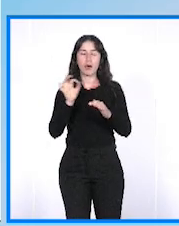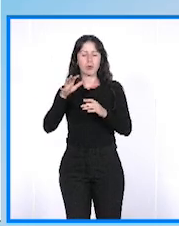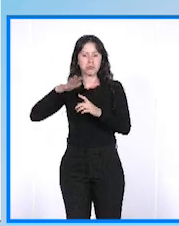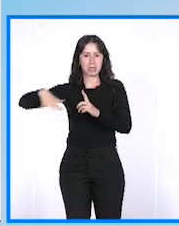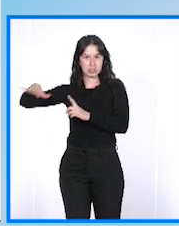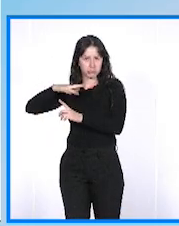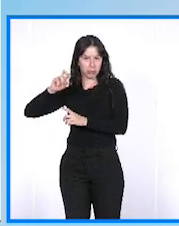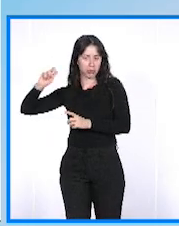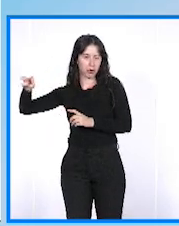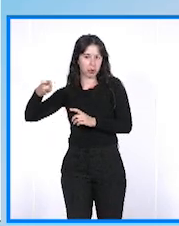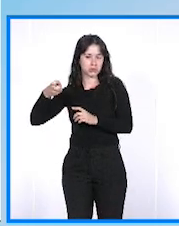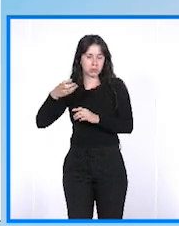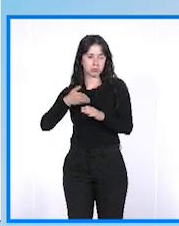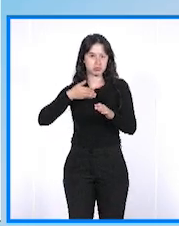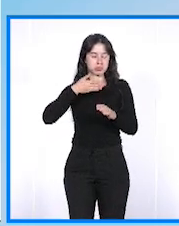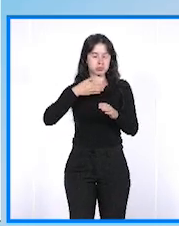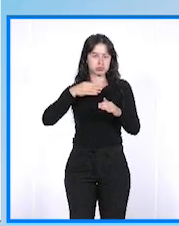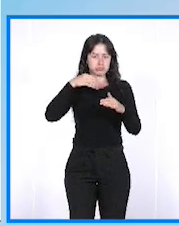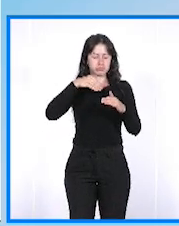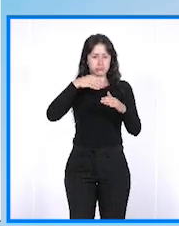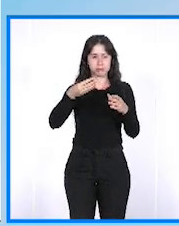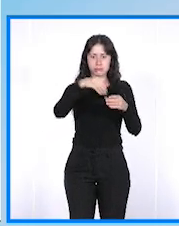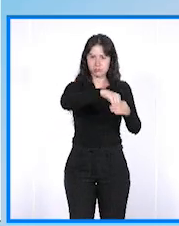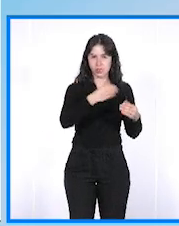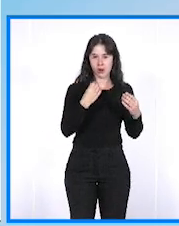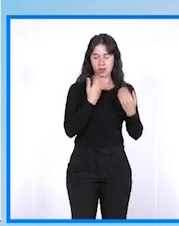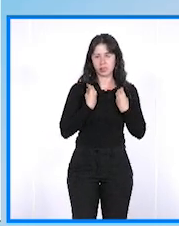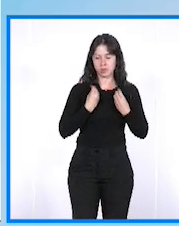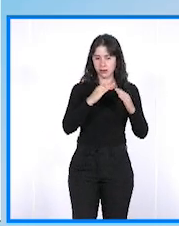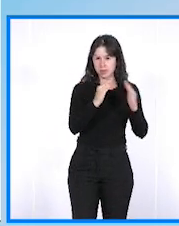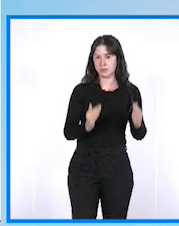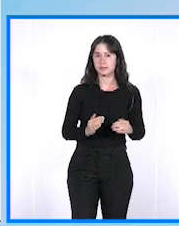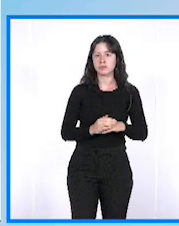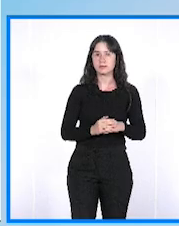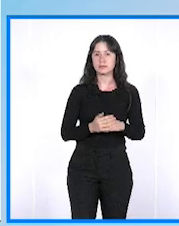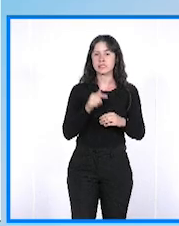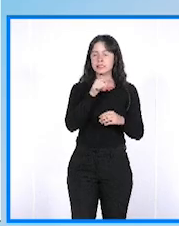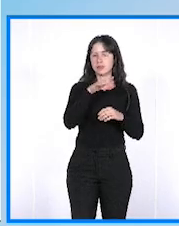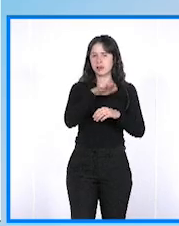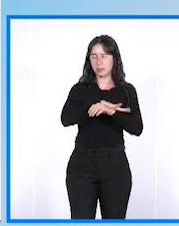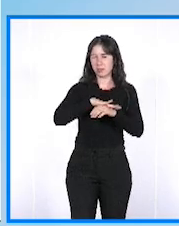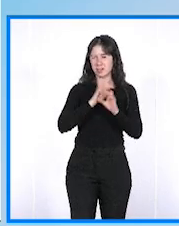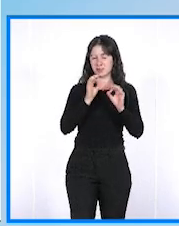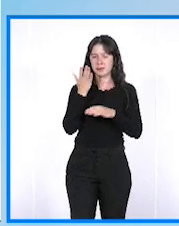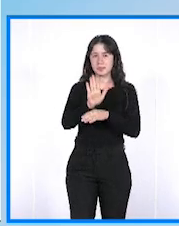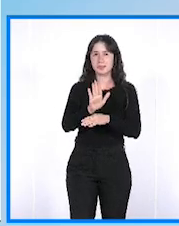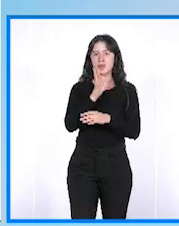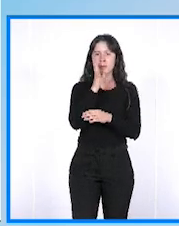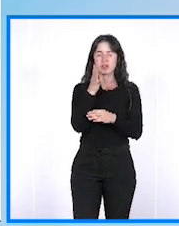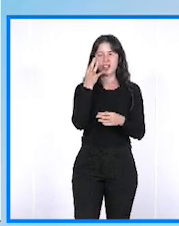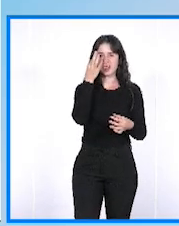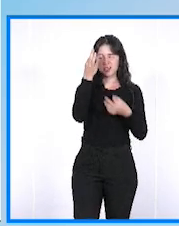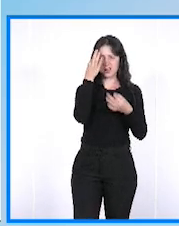a una vivienda a la comunidad Ese es el el va a ser el grueso de de mi presentación porque es quizá eh donde más datos tenemos